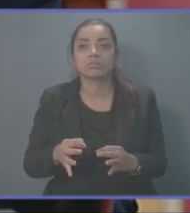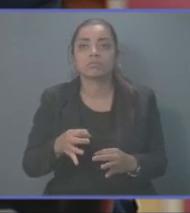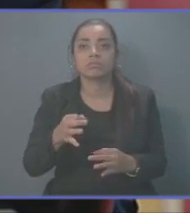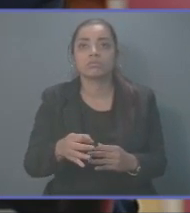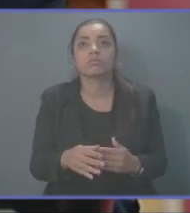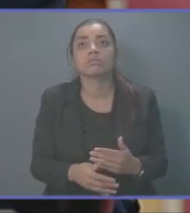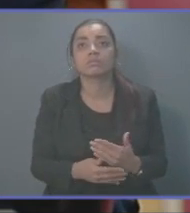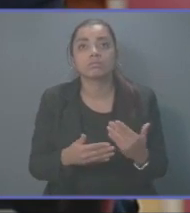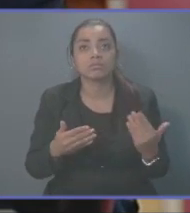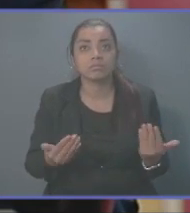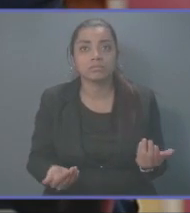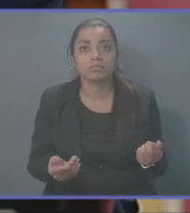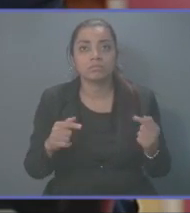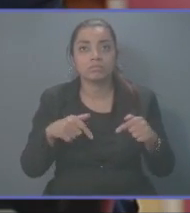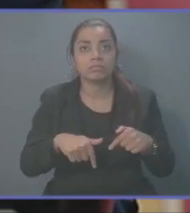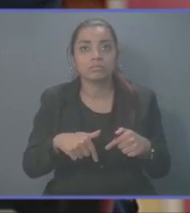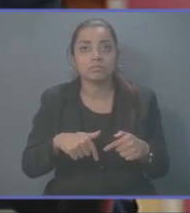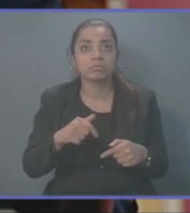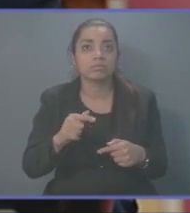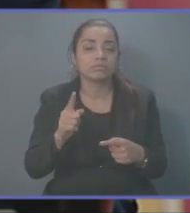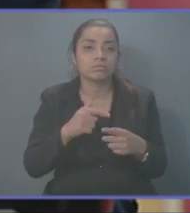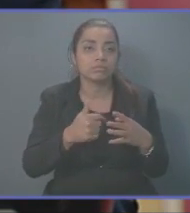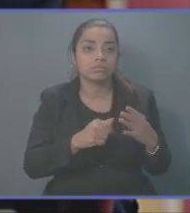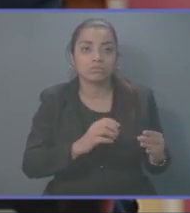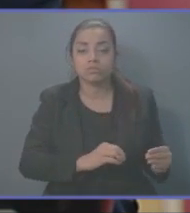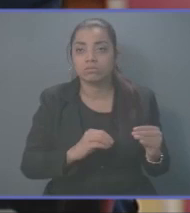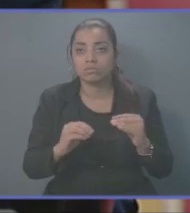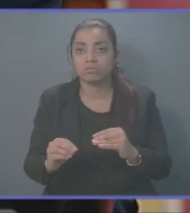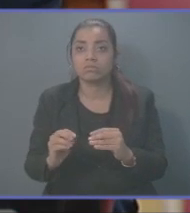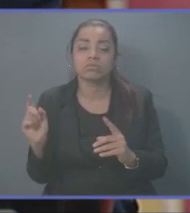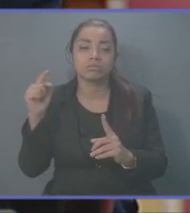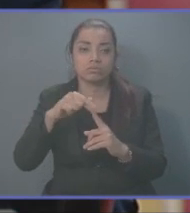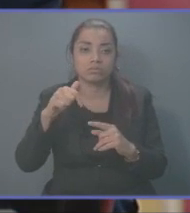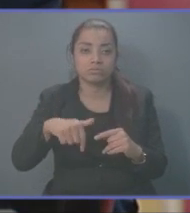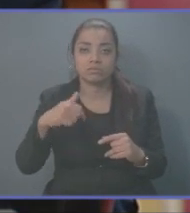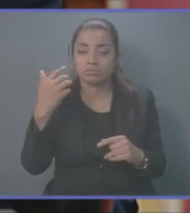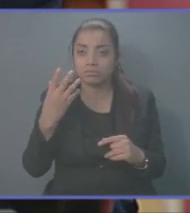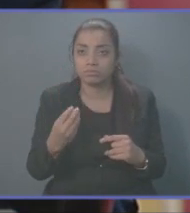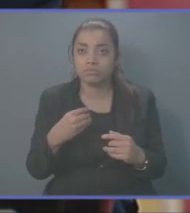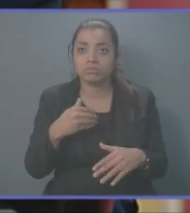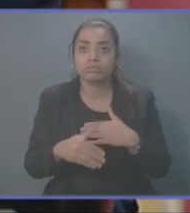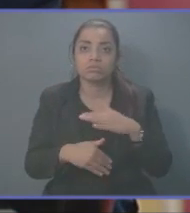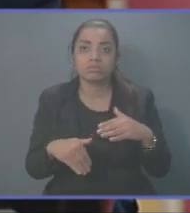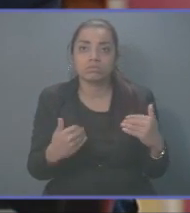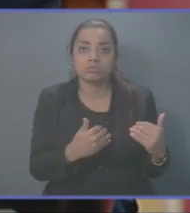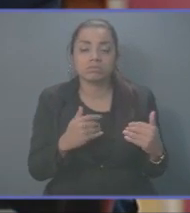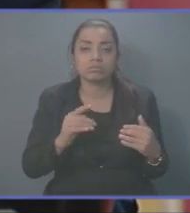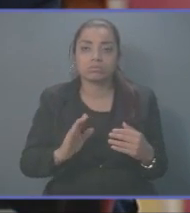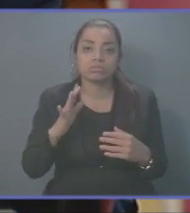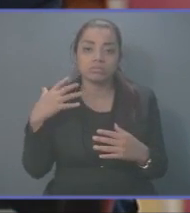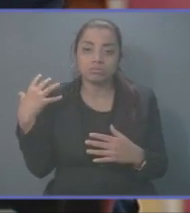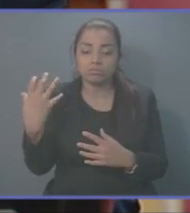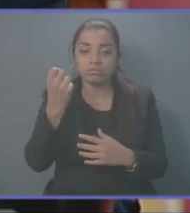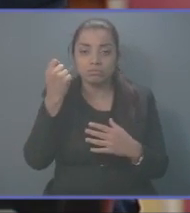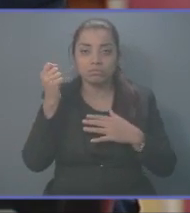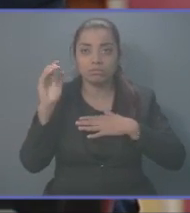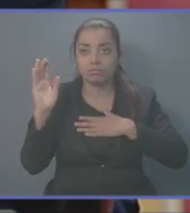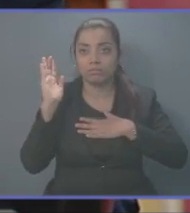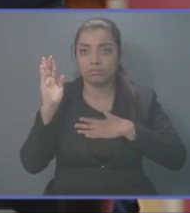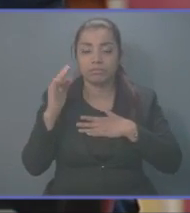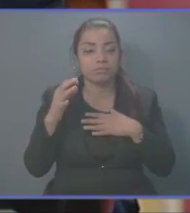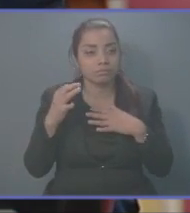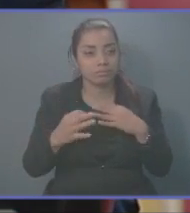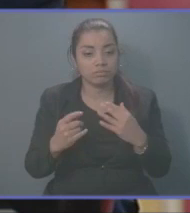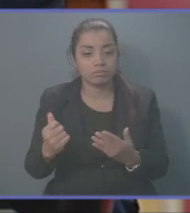embargo, actualmente ya no se encuentra vigente y que a la fecha subsiste contribuyentes que no han logrado dar cumplimiento a sus